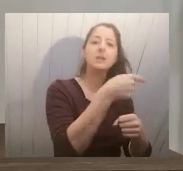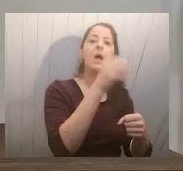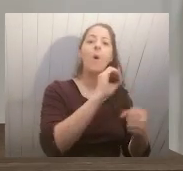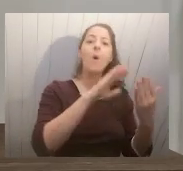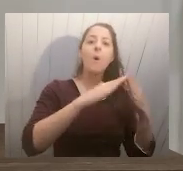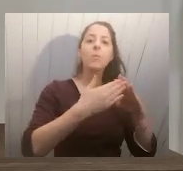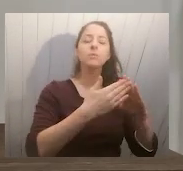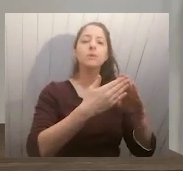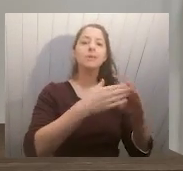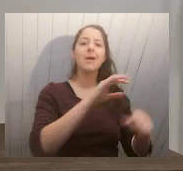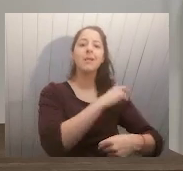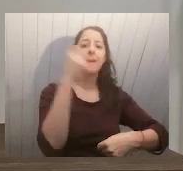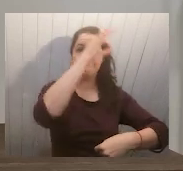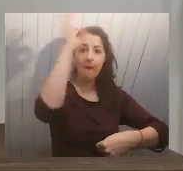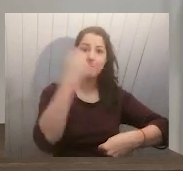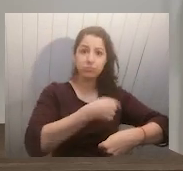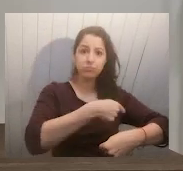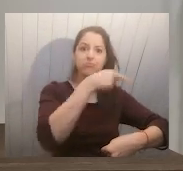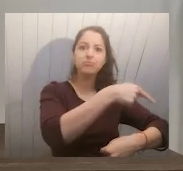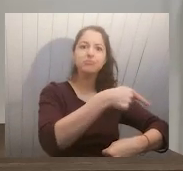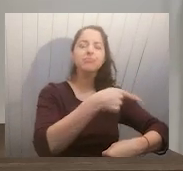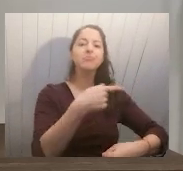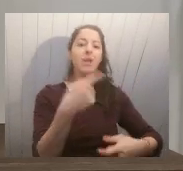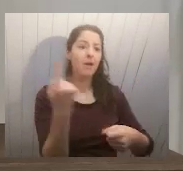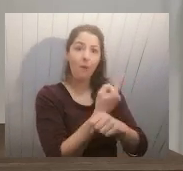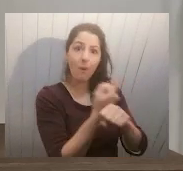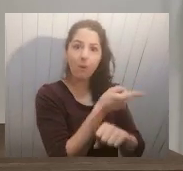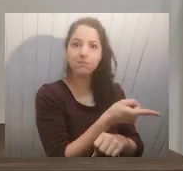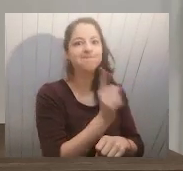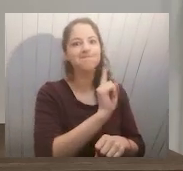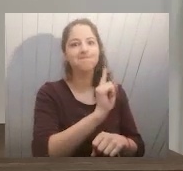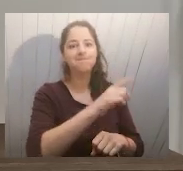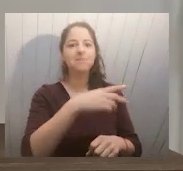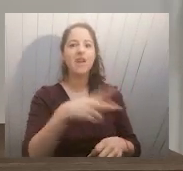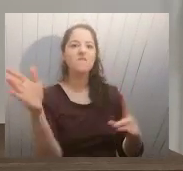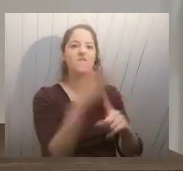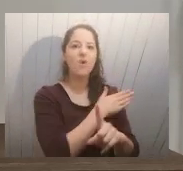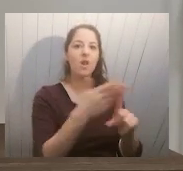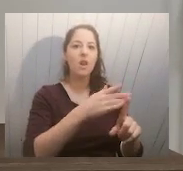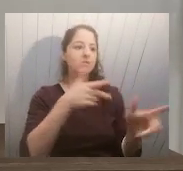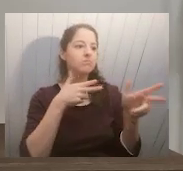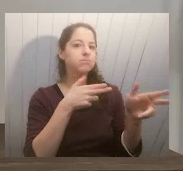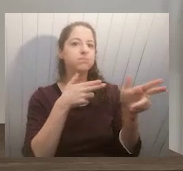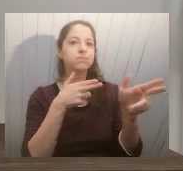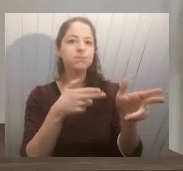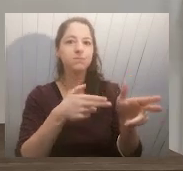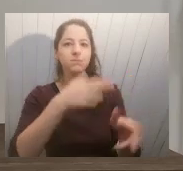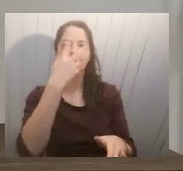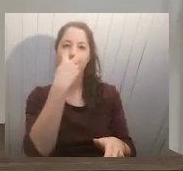en las comunidades mapuches en resistencia, el único diálogo que ellos ofrecen es el de la lacrimógena, el de la